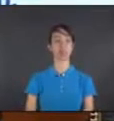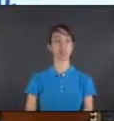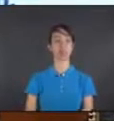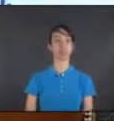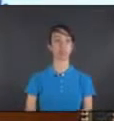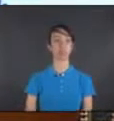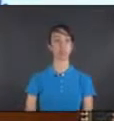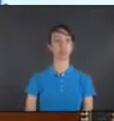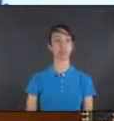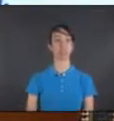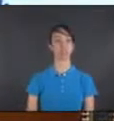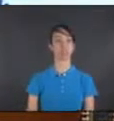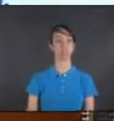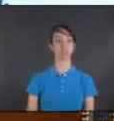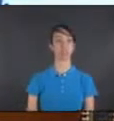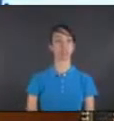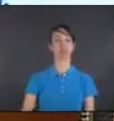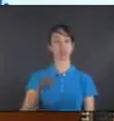Mira, pues,